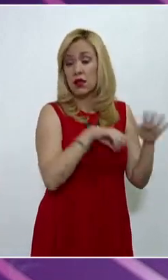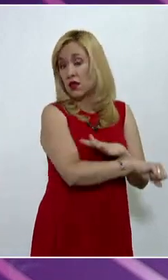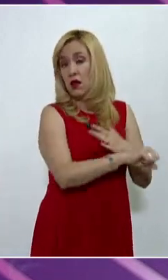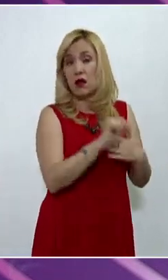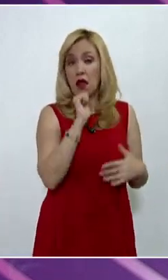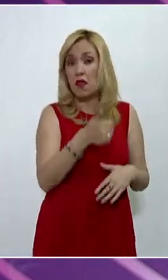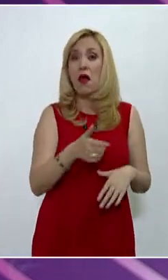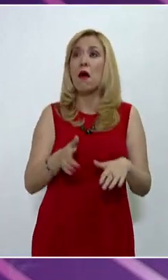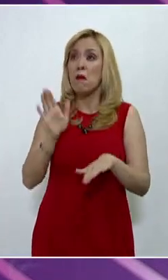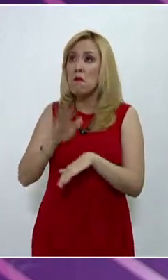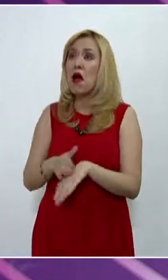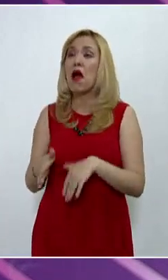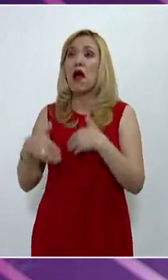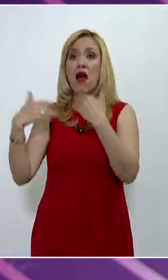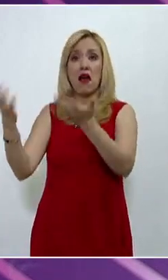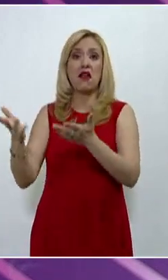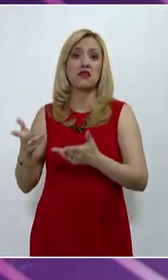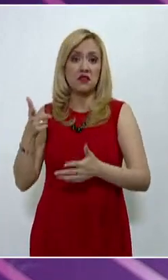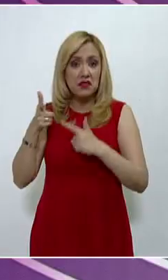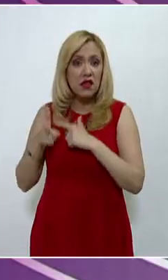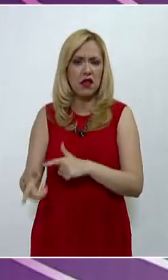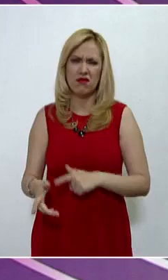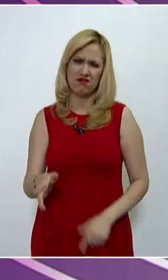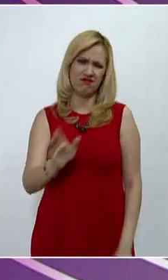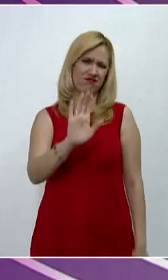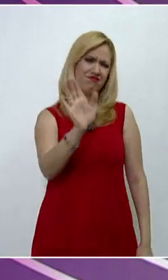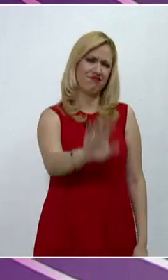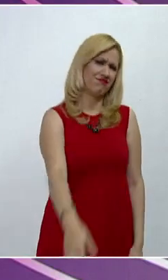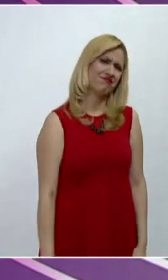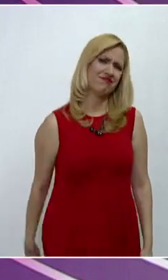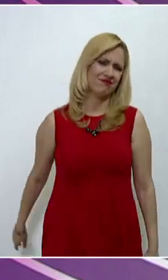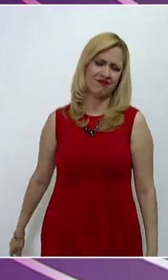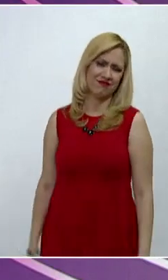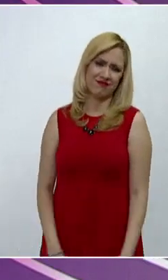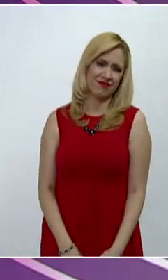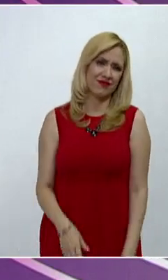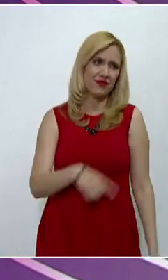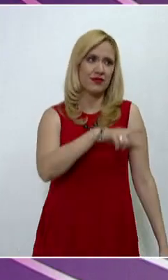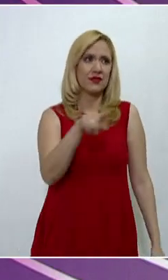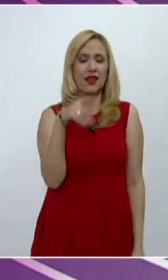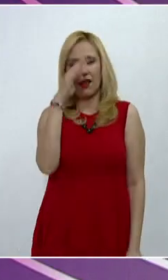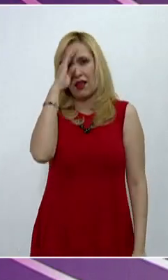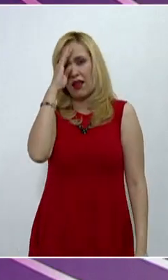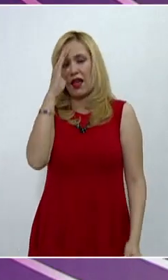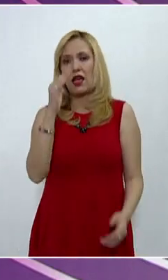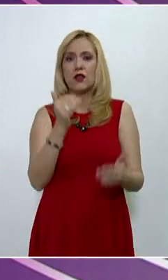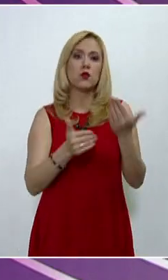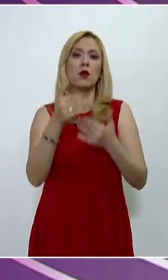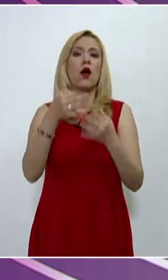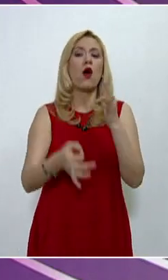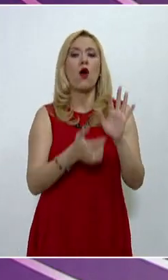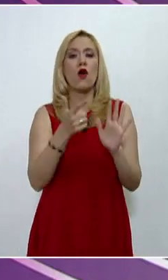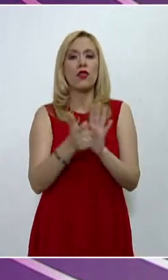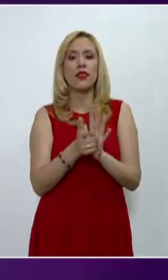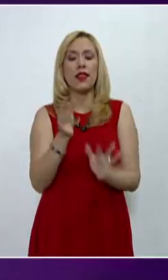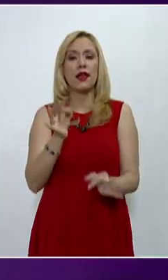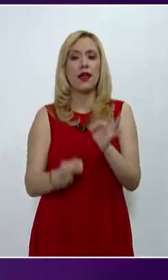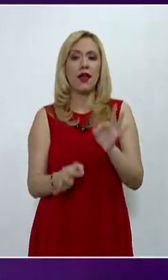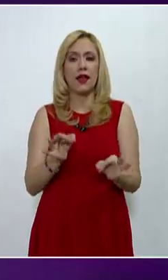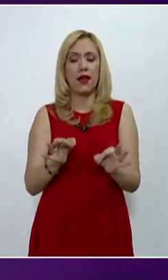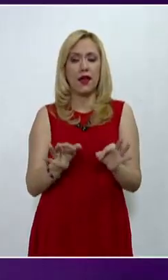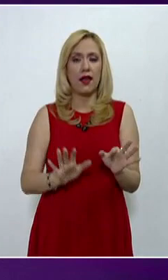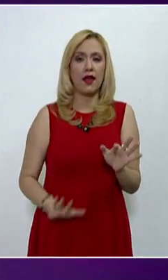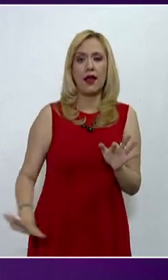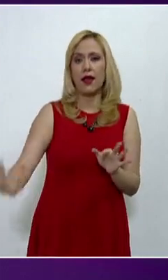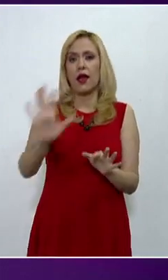Pero la verdad es que no ocurre esto. No ocurre. Creo que los que tienen esos datos en realidad es la Suprema Corte de Justicia. O sea, el Poder